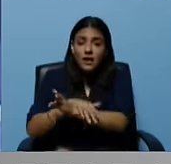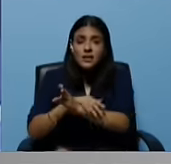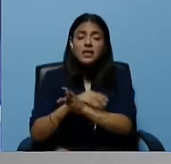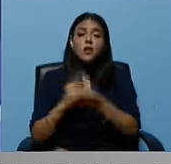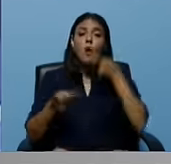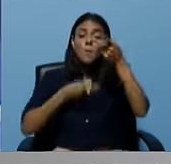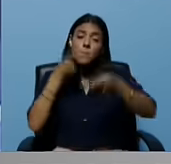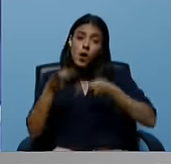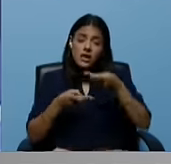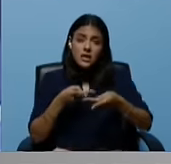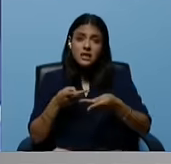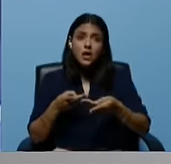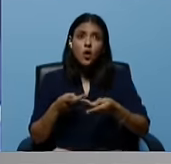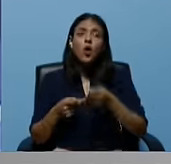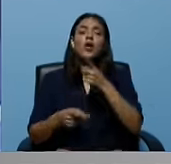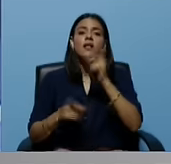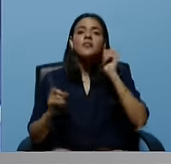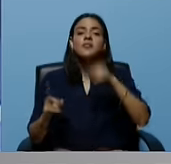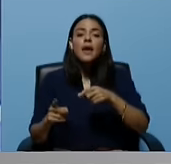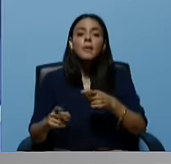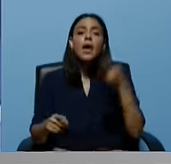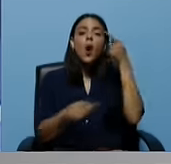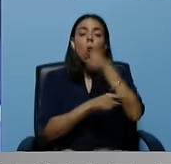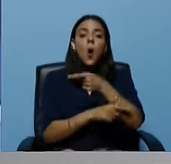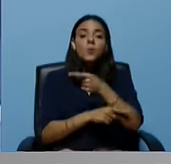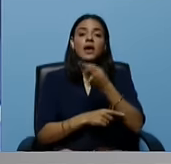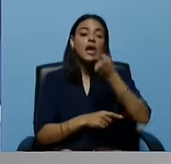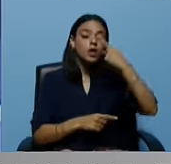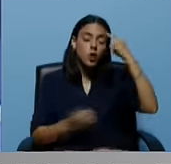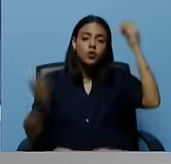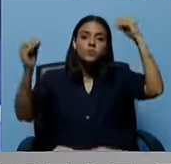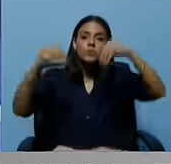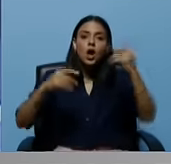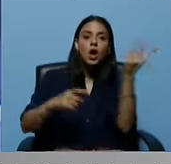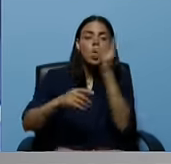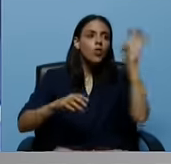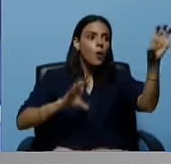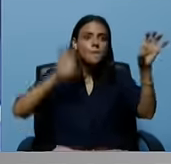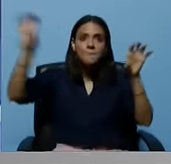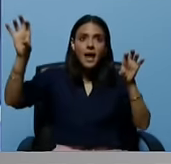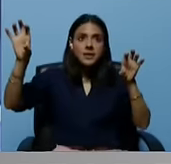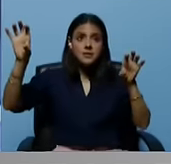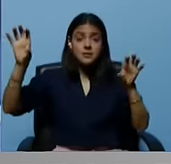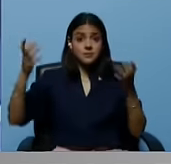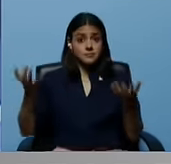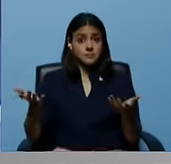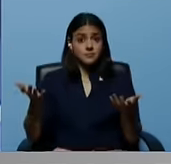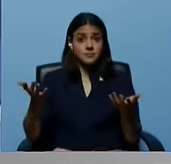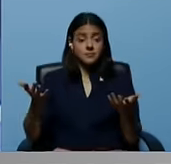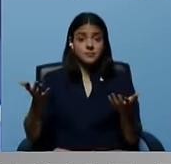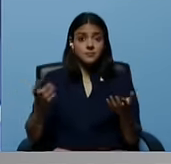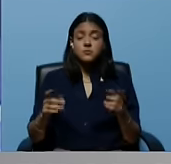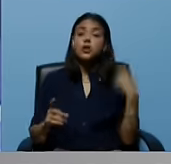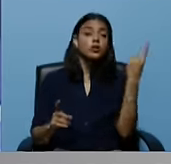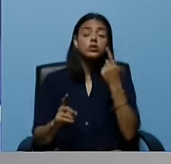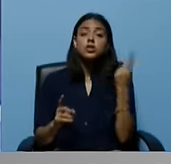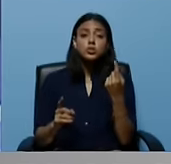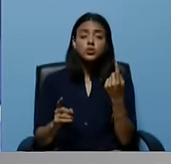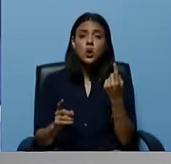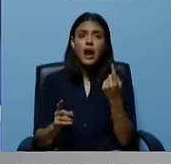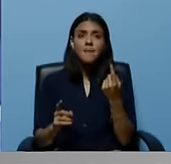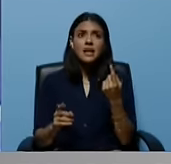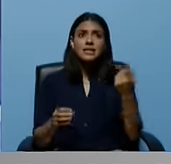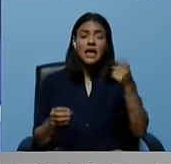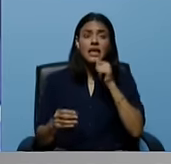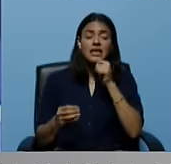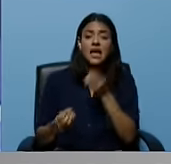su actividad política por obligación del país huésped. No es quien